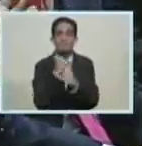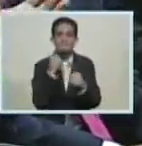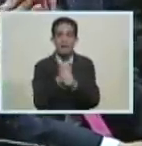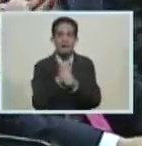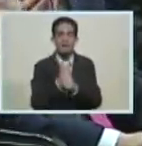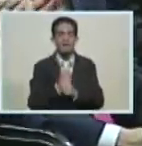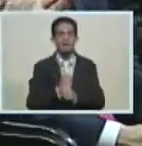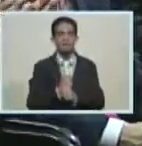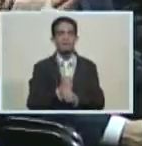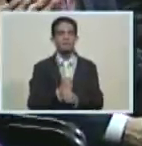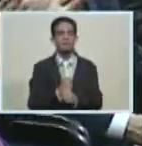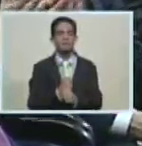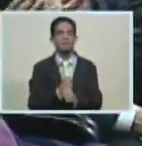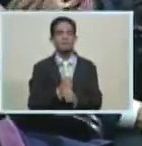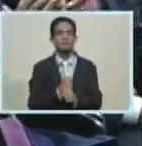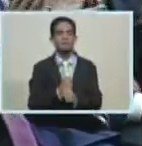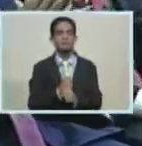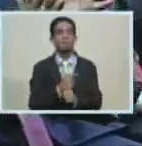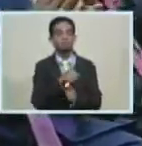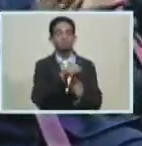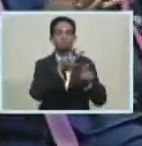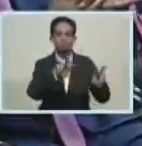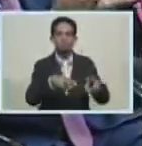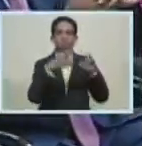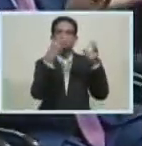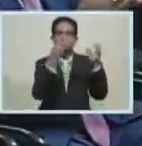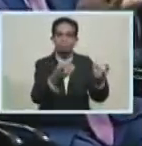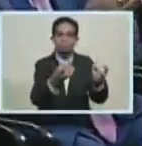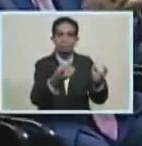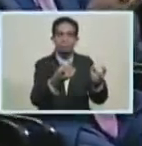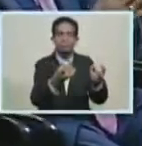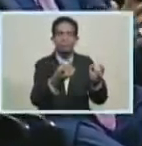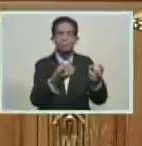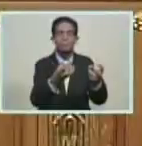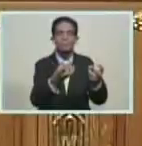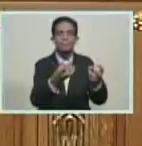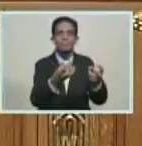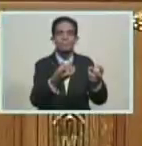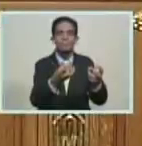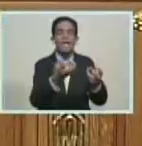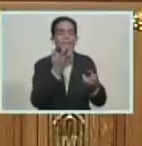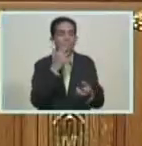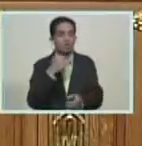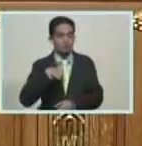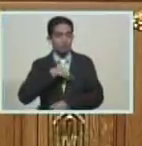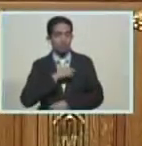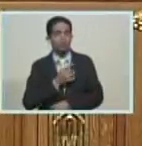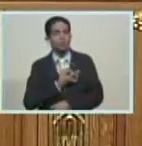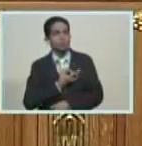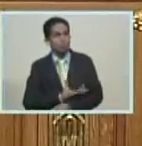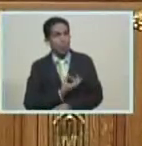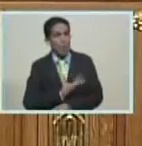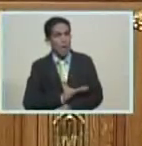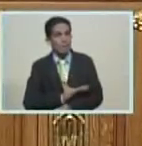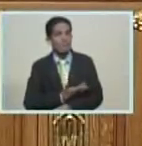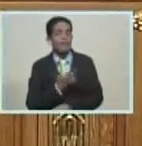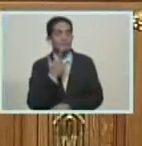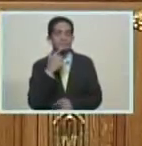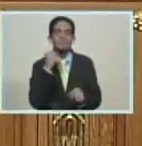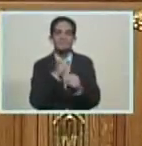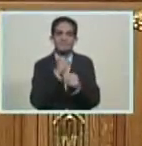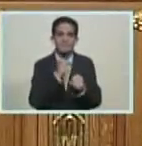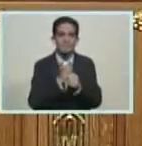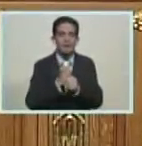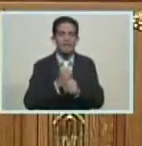creadora por una nueva ética patriótica, que nos duela la patria y hagamos las cosas bien por la